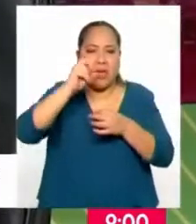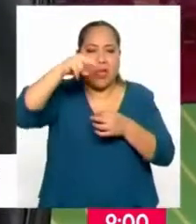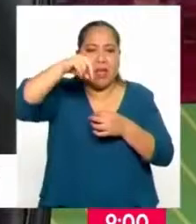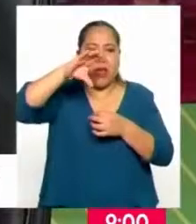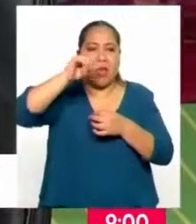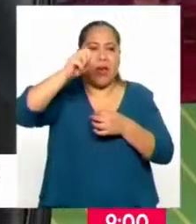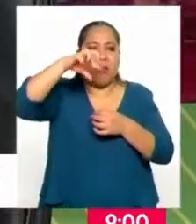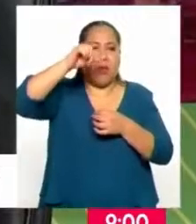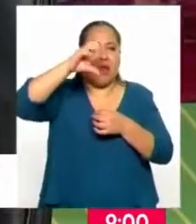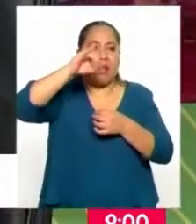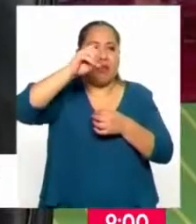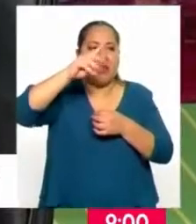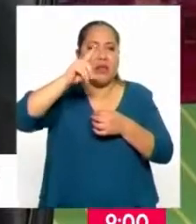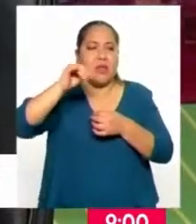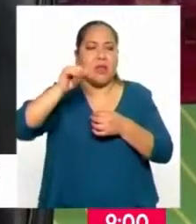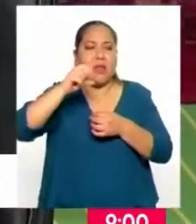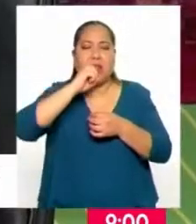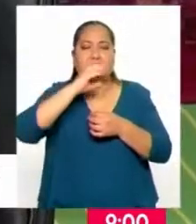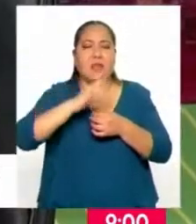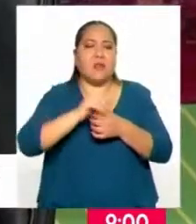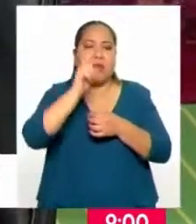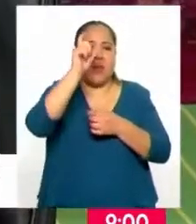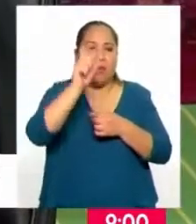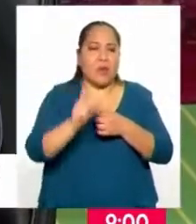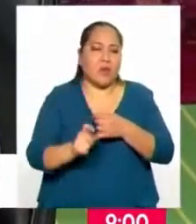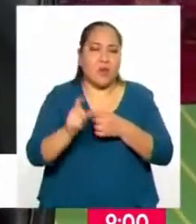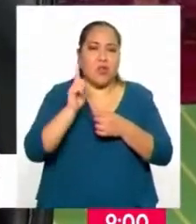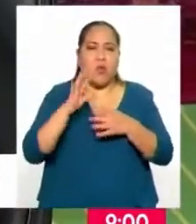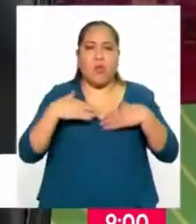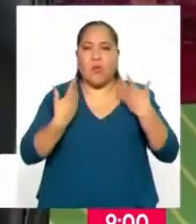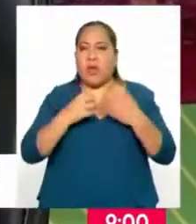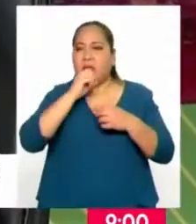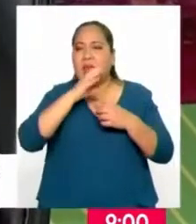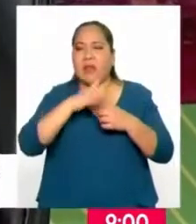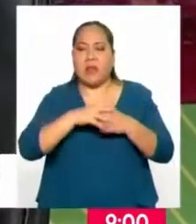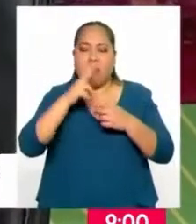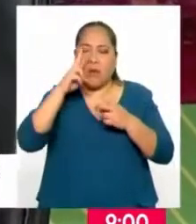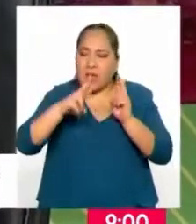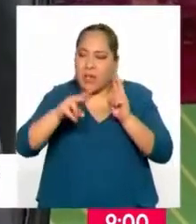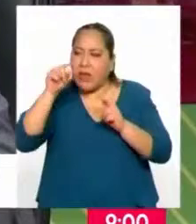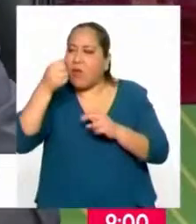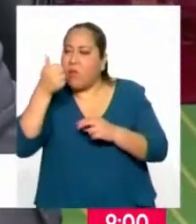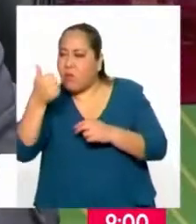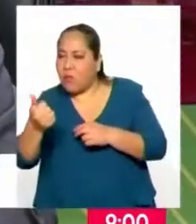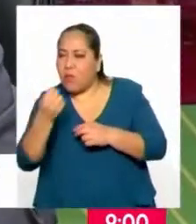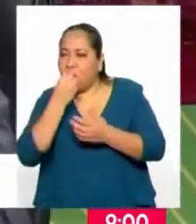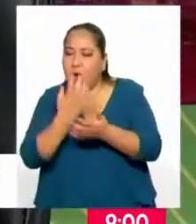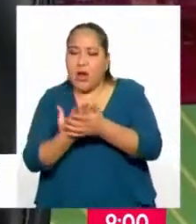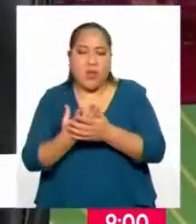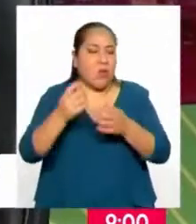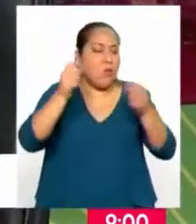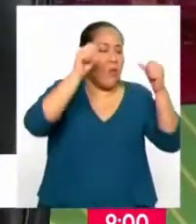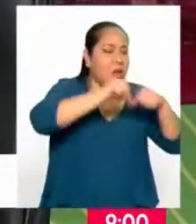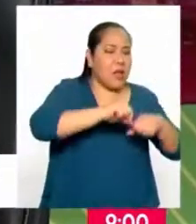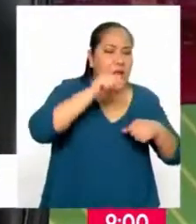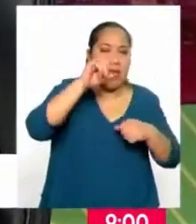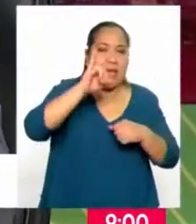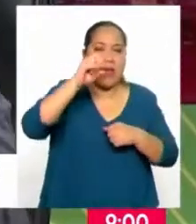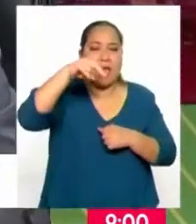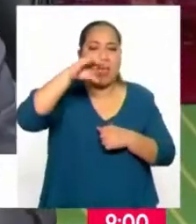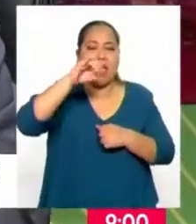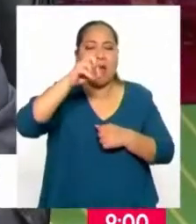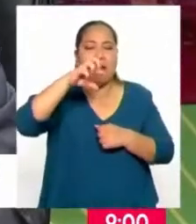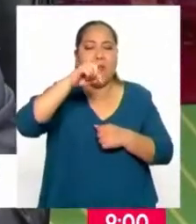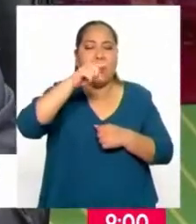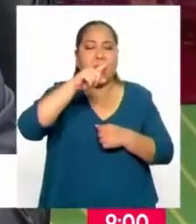moral permanente está hablando de una persona que no puede distinguir entre lo bueno y lo malo. Ese es el incapaz moral. El incapaz moral no es